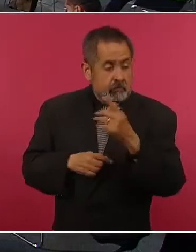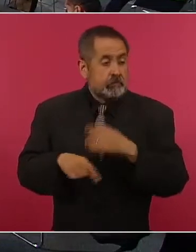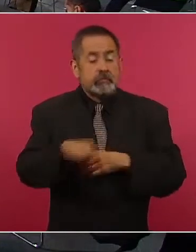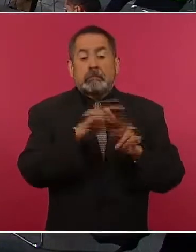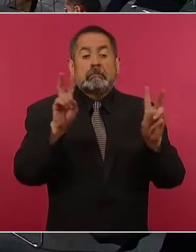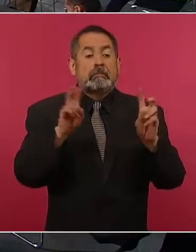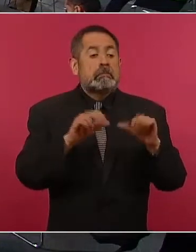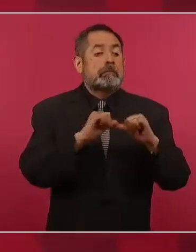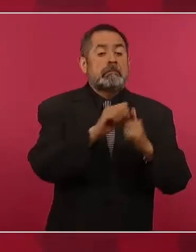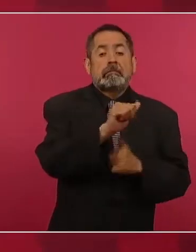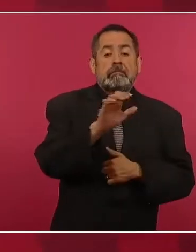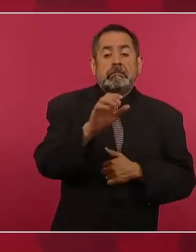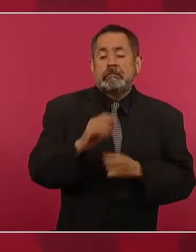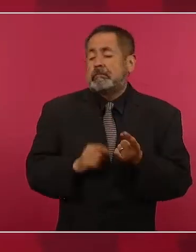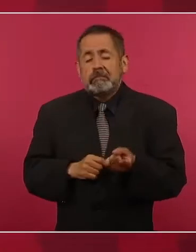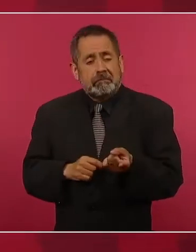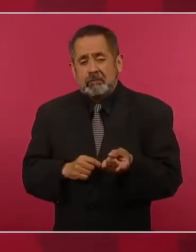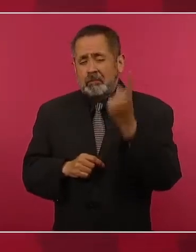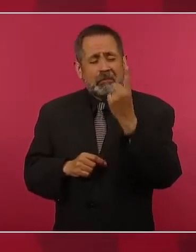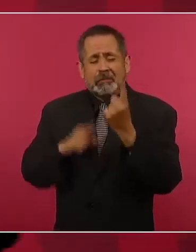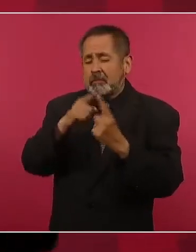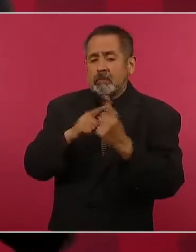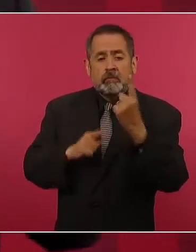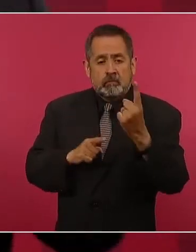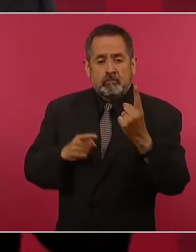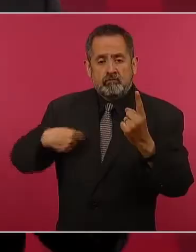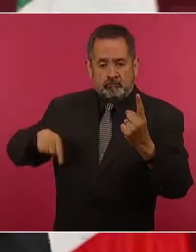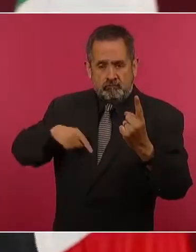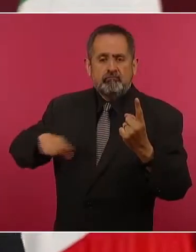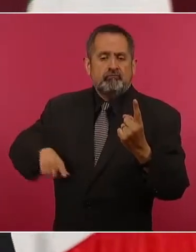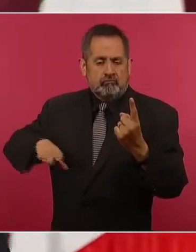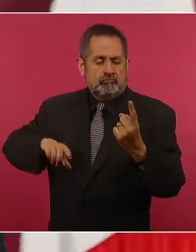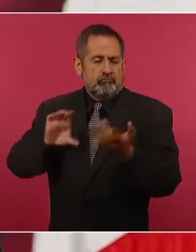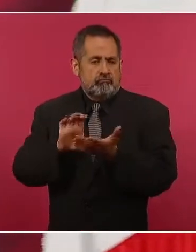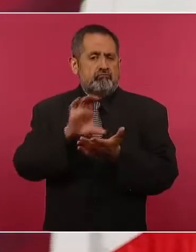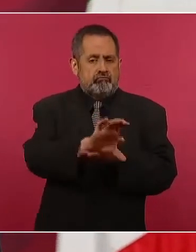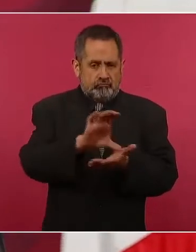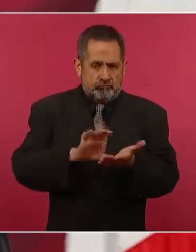sociedad civil que recibe un apoyo del gobierno